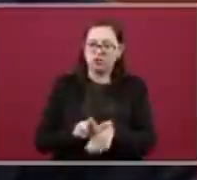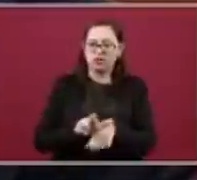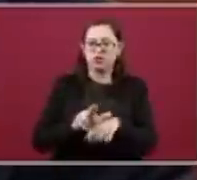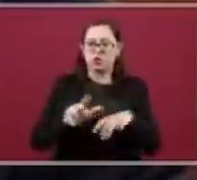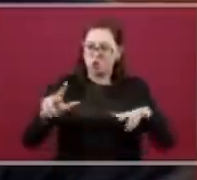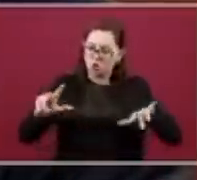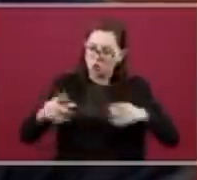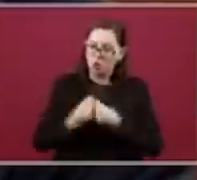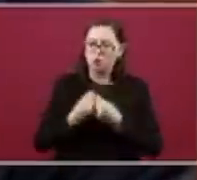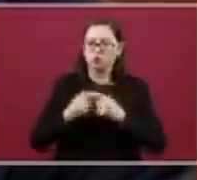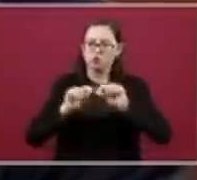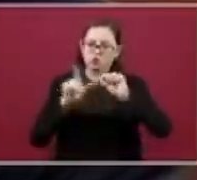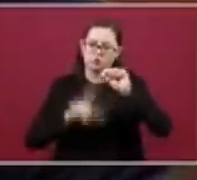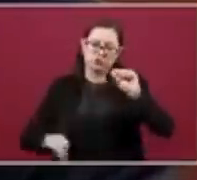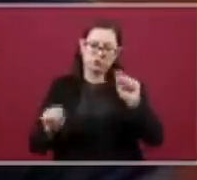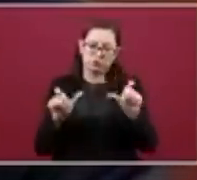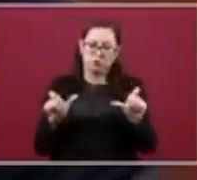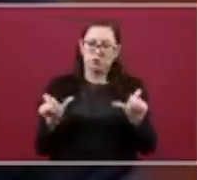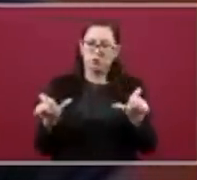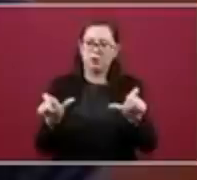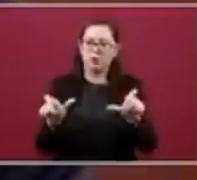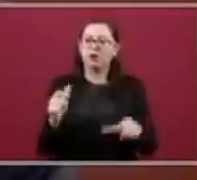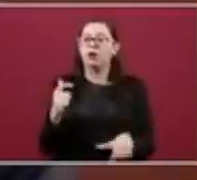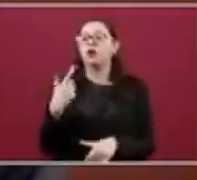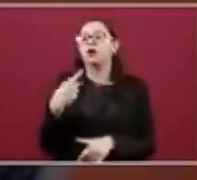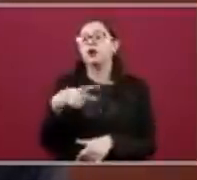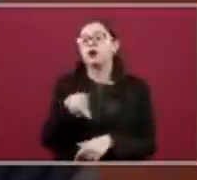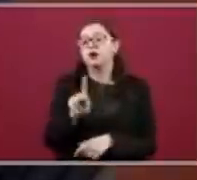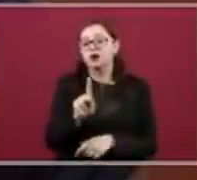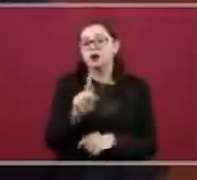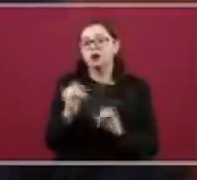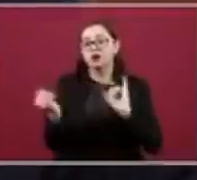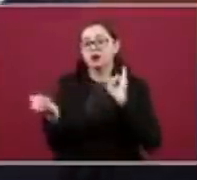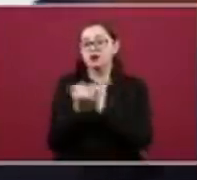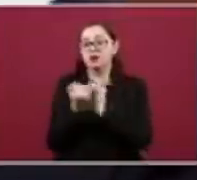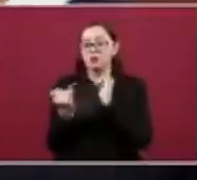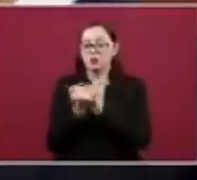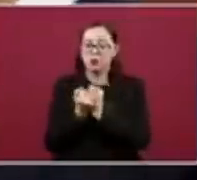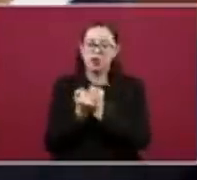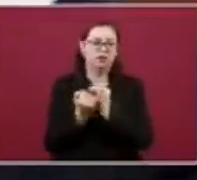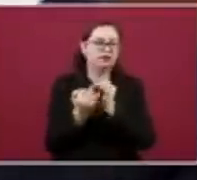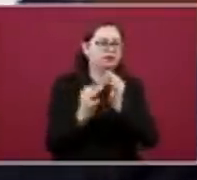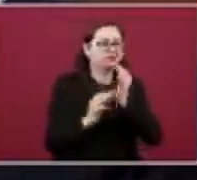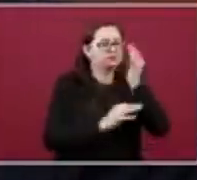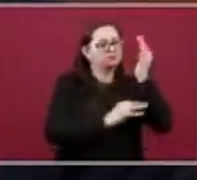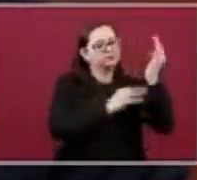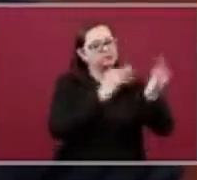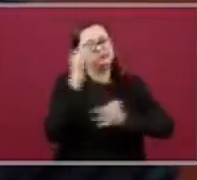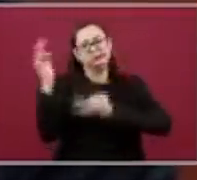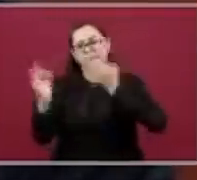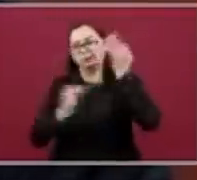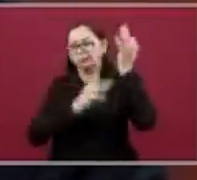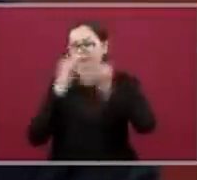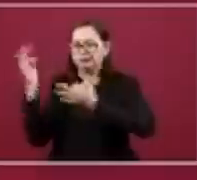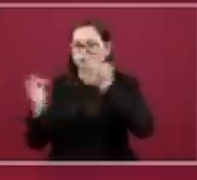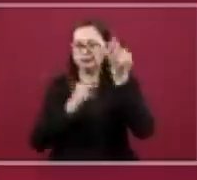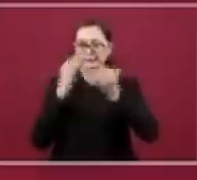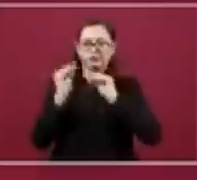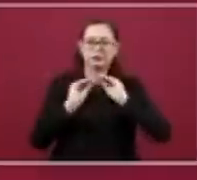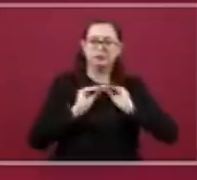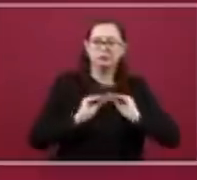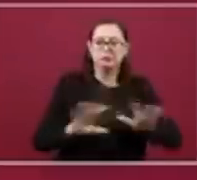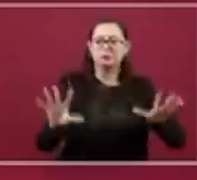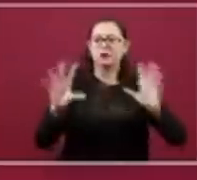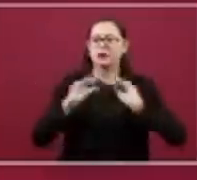Guardia Nacional. Pero también implica una campaña que ya hemos hablado